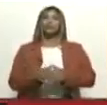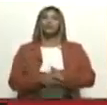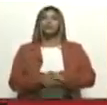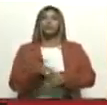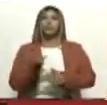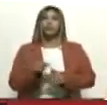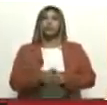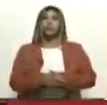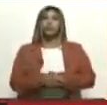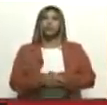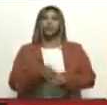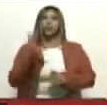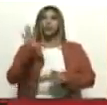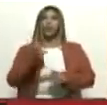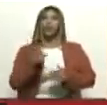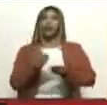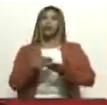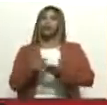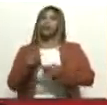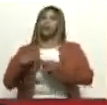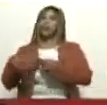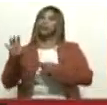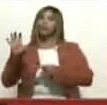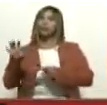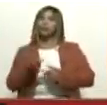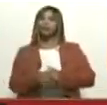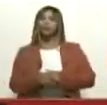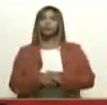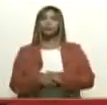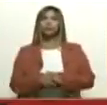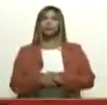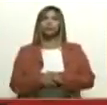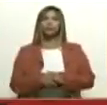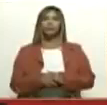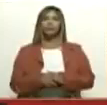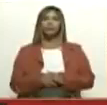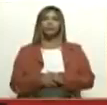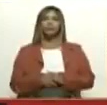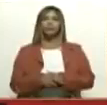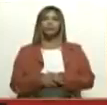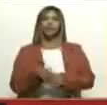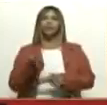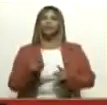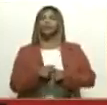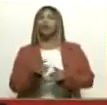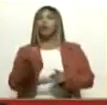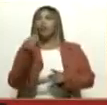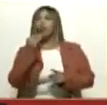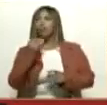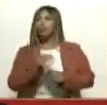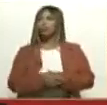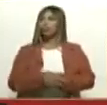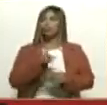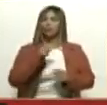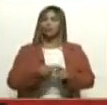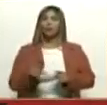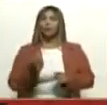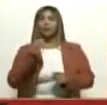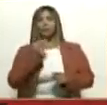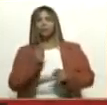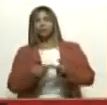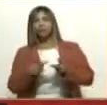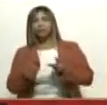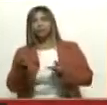también comprar libros afuera. Es decir, así como le sucede a nuestros alimentos, a nuestras medicinas, que